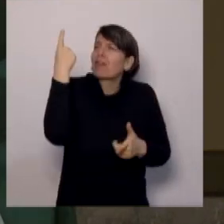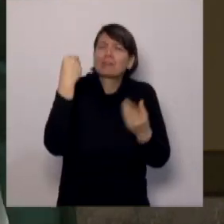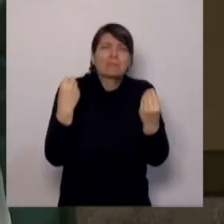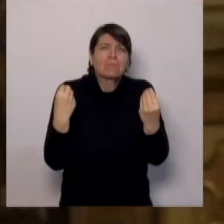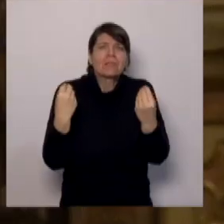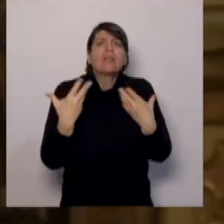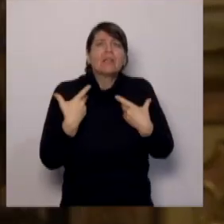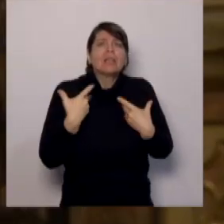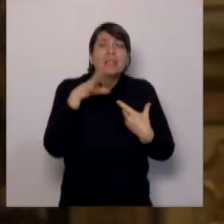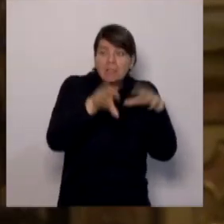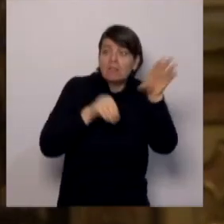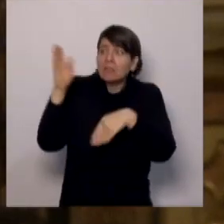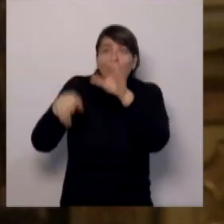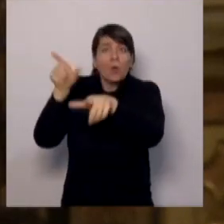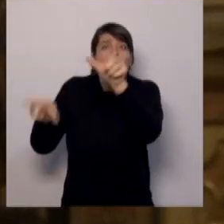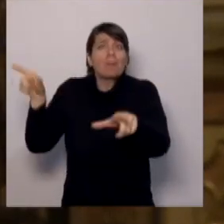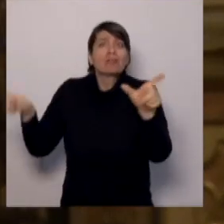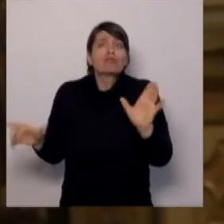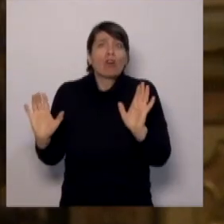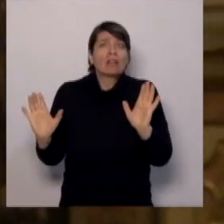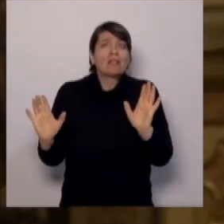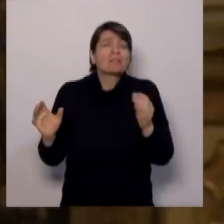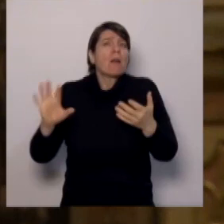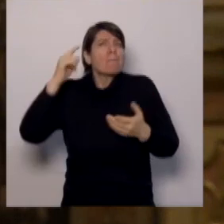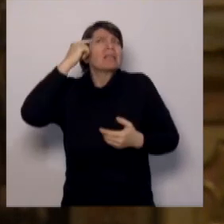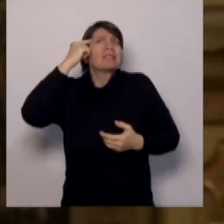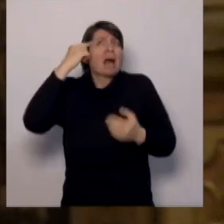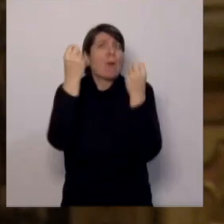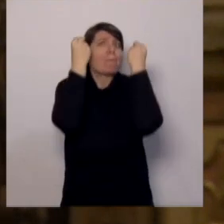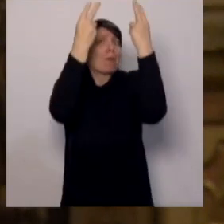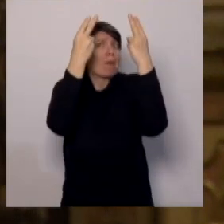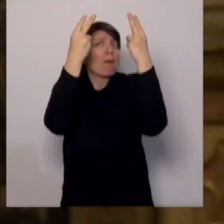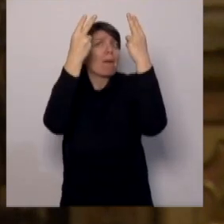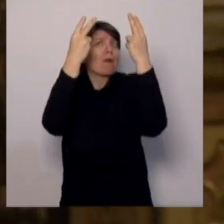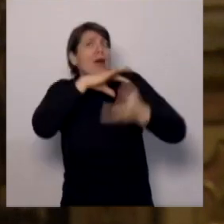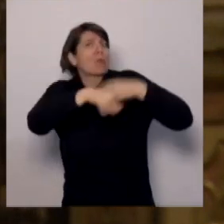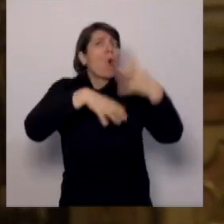Dios. Y es posible que hayan juntado a 5.000 hombres para hacer una rebelión.